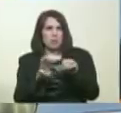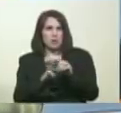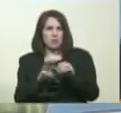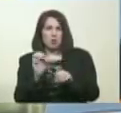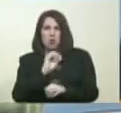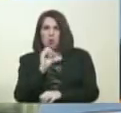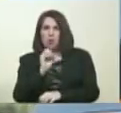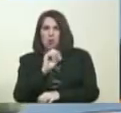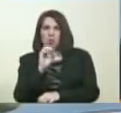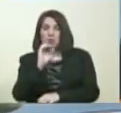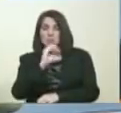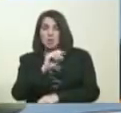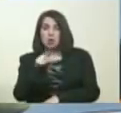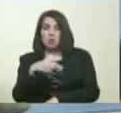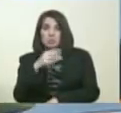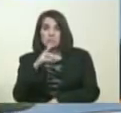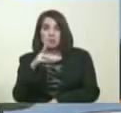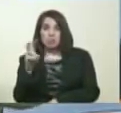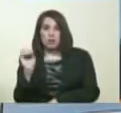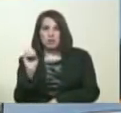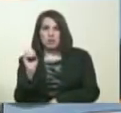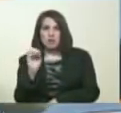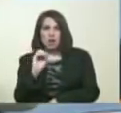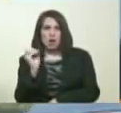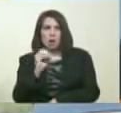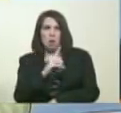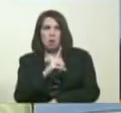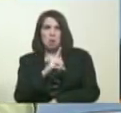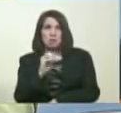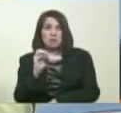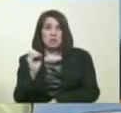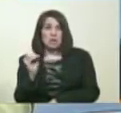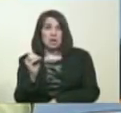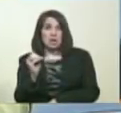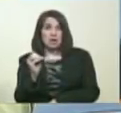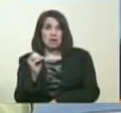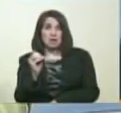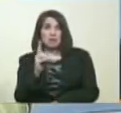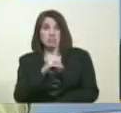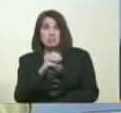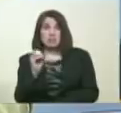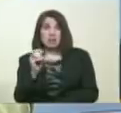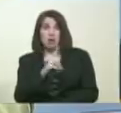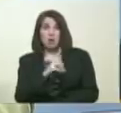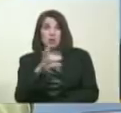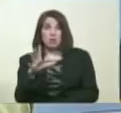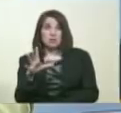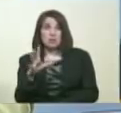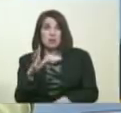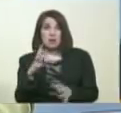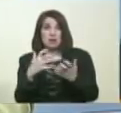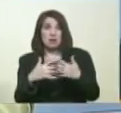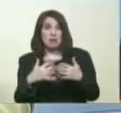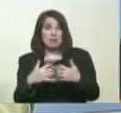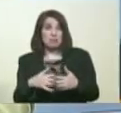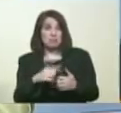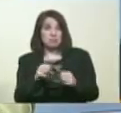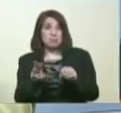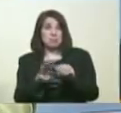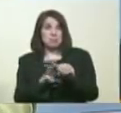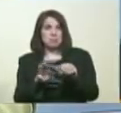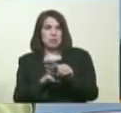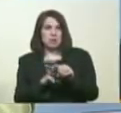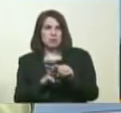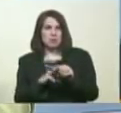O pequeños inversores que quieren comprar 10, 15 Petro. Y grandes inversores que quieren meter. No les digo, yo tengo un amigo que fue